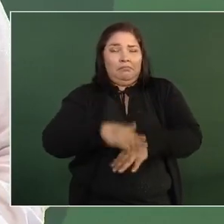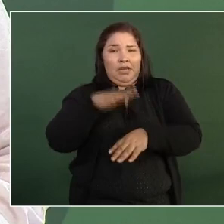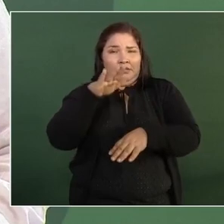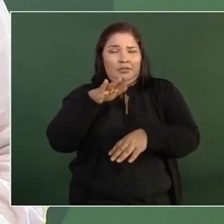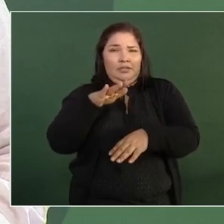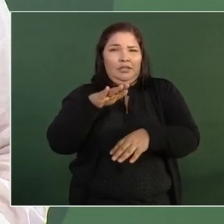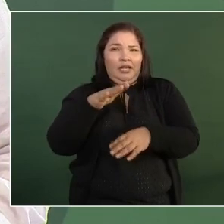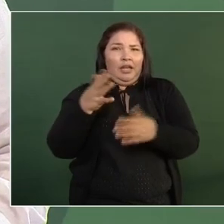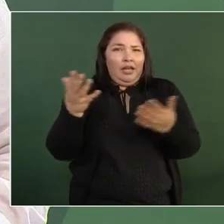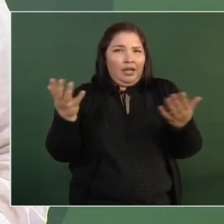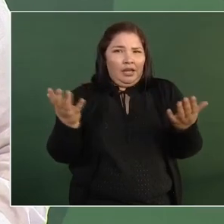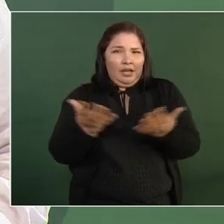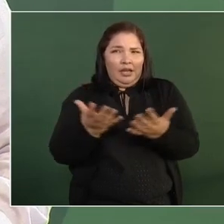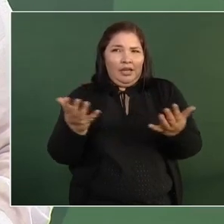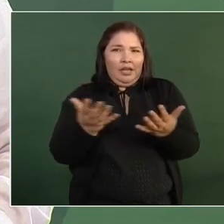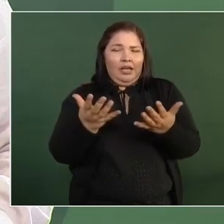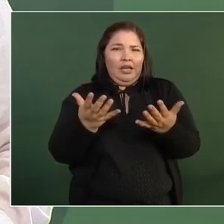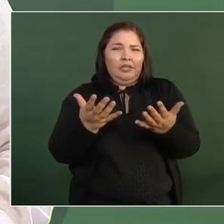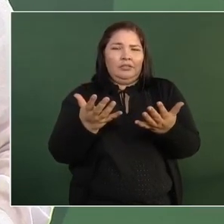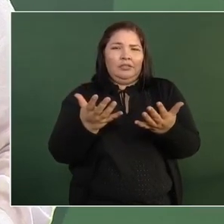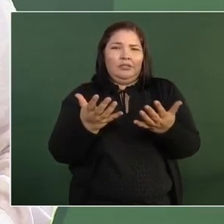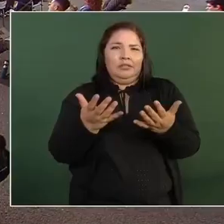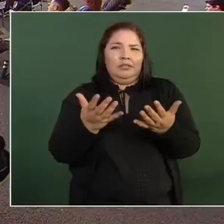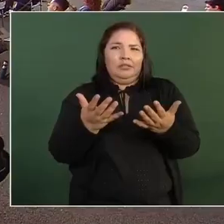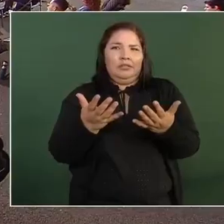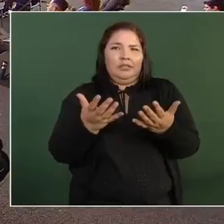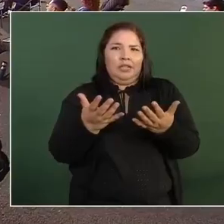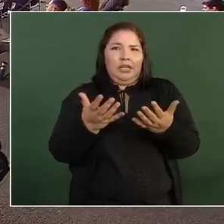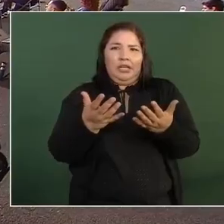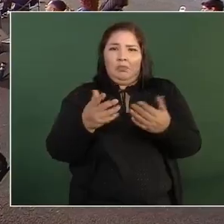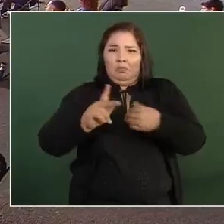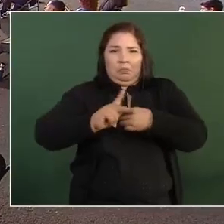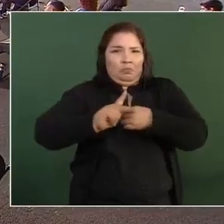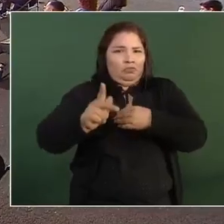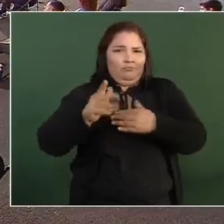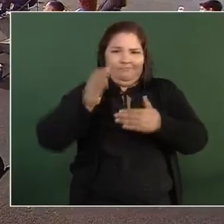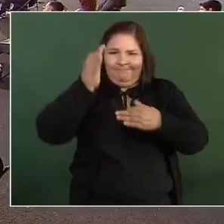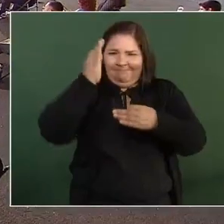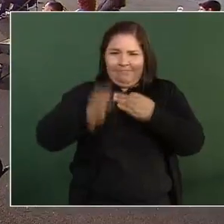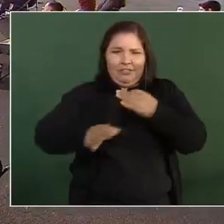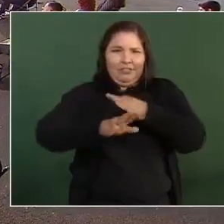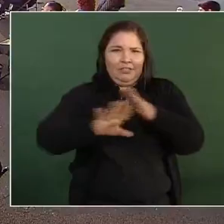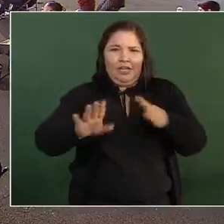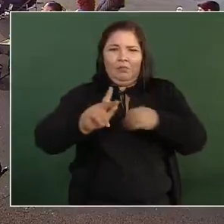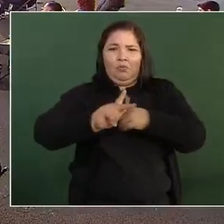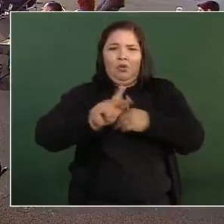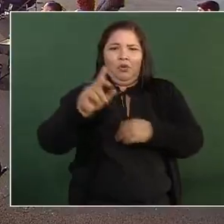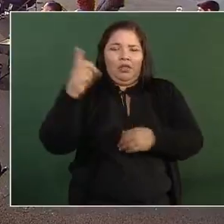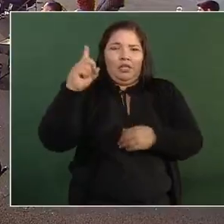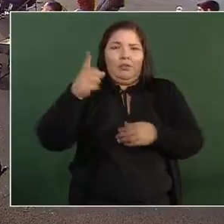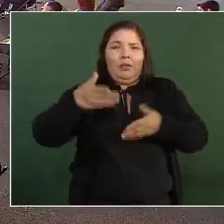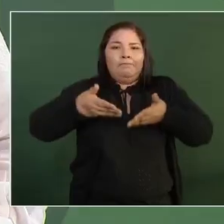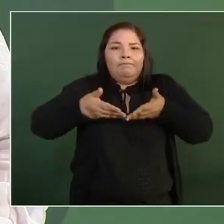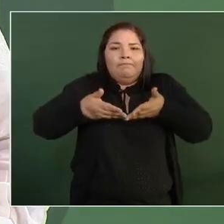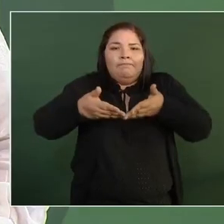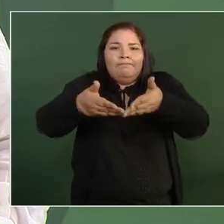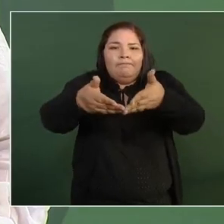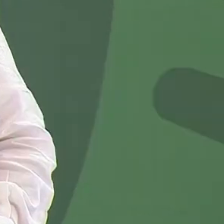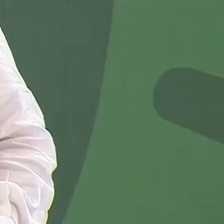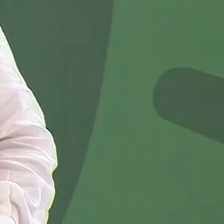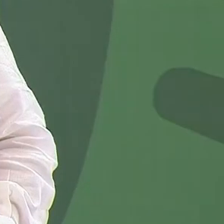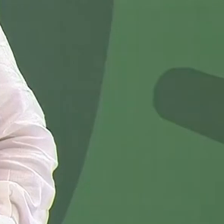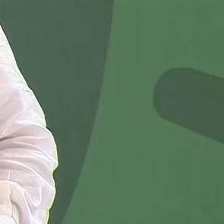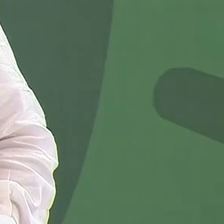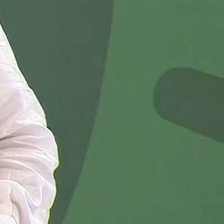hecho y se está haciendo y se va a terminar para diciembre el sistema de canales. Y